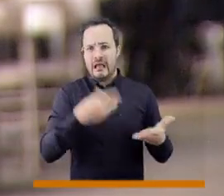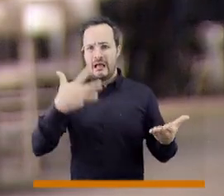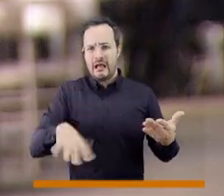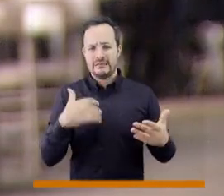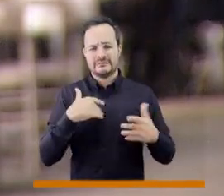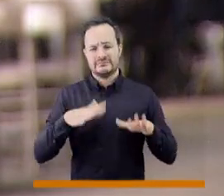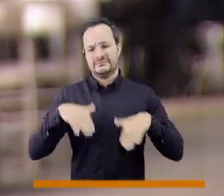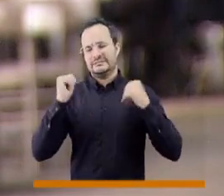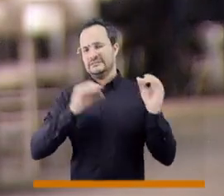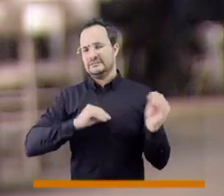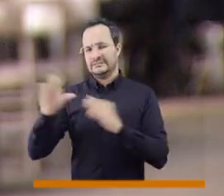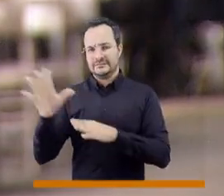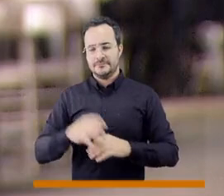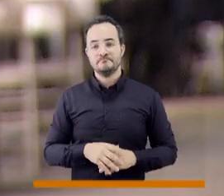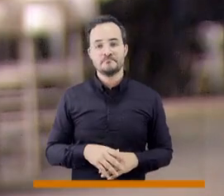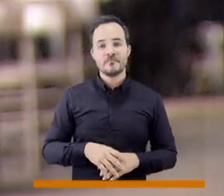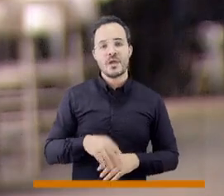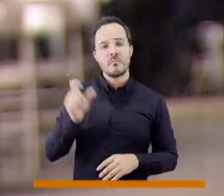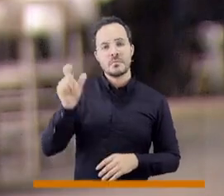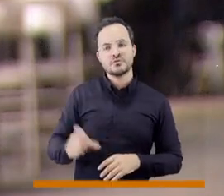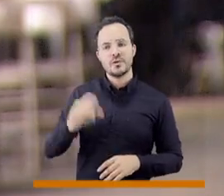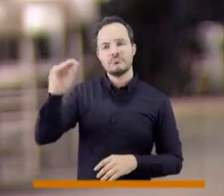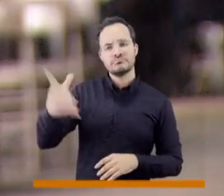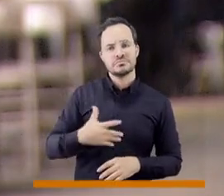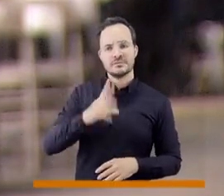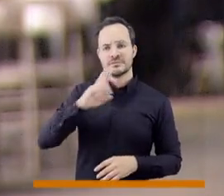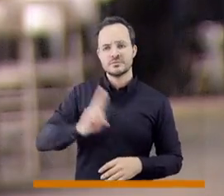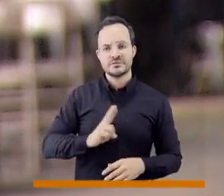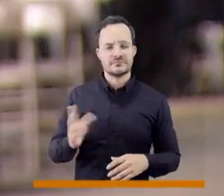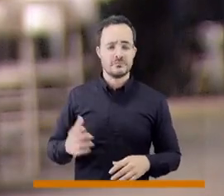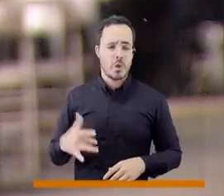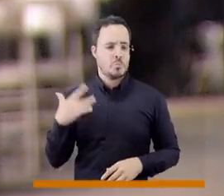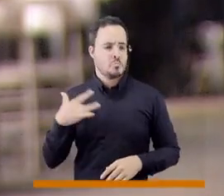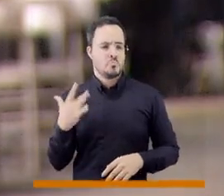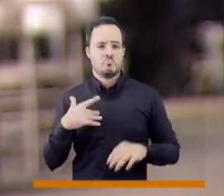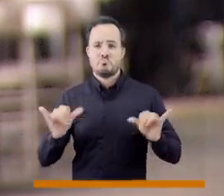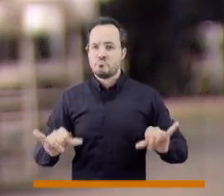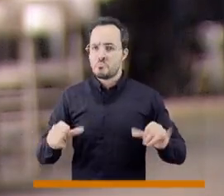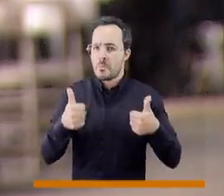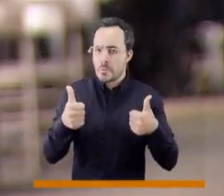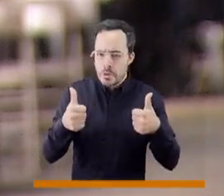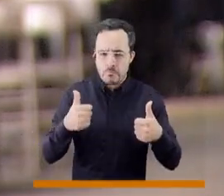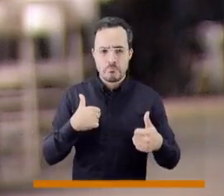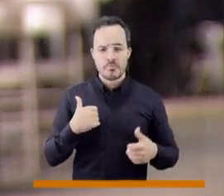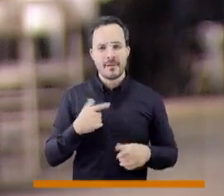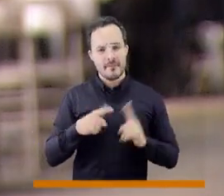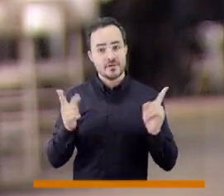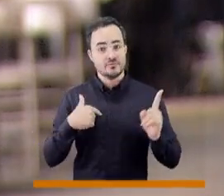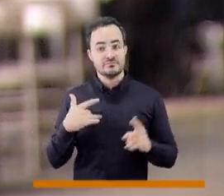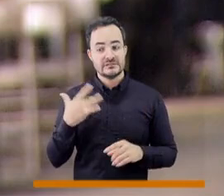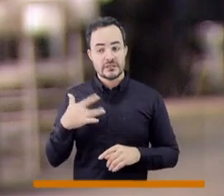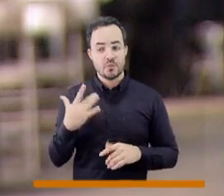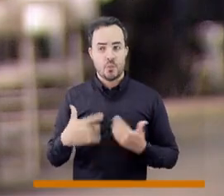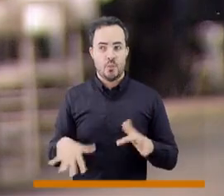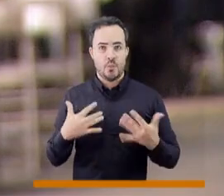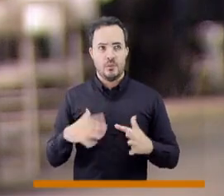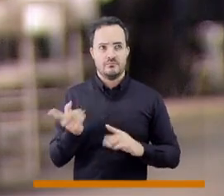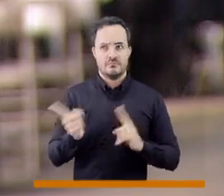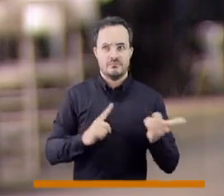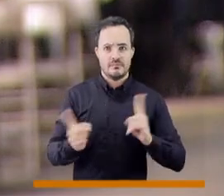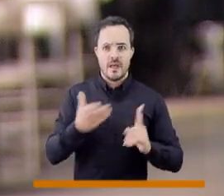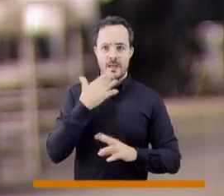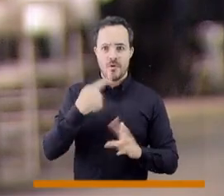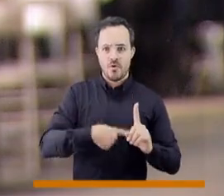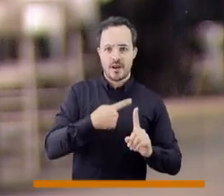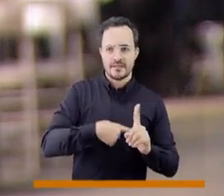llegada de nuevos habitantes con más poder adquisitivo? @catemunera responde, no me he sentido desplazada, pero he visto